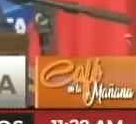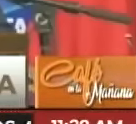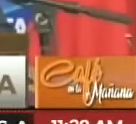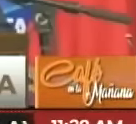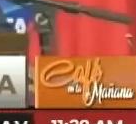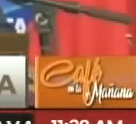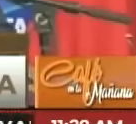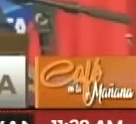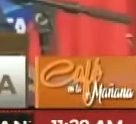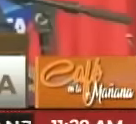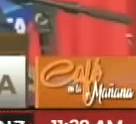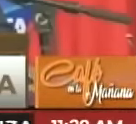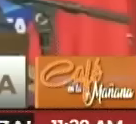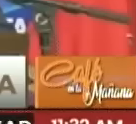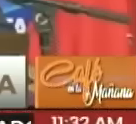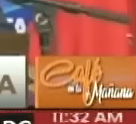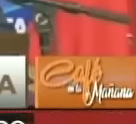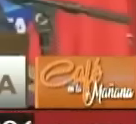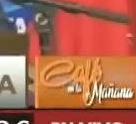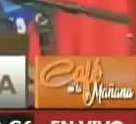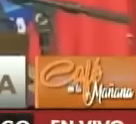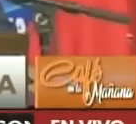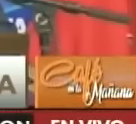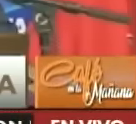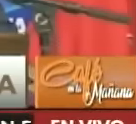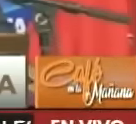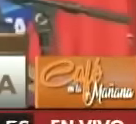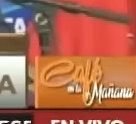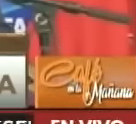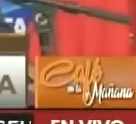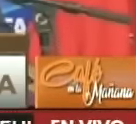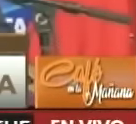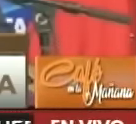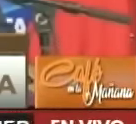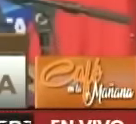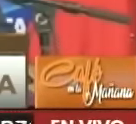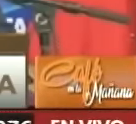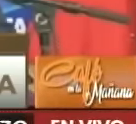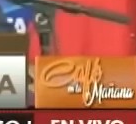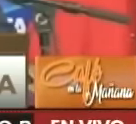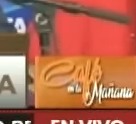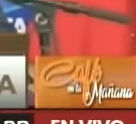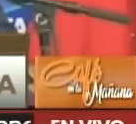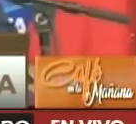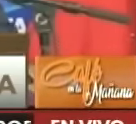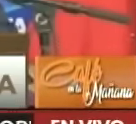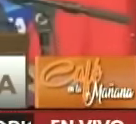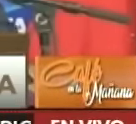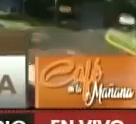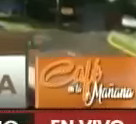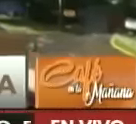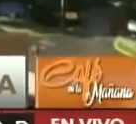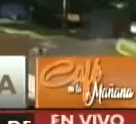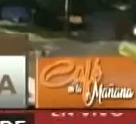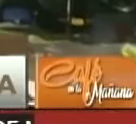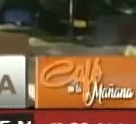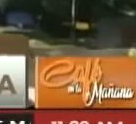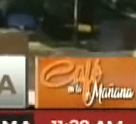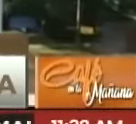solamente hay un poder ejecutivo, legislativo, judicial, que es lo tradicional en casi el 90% del planeta.